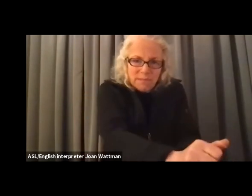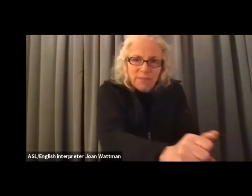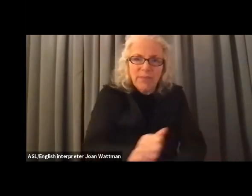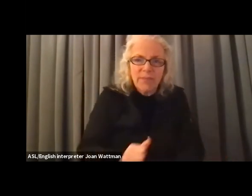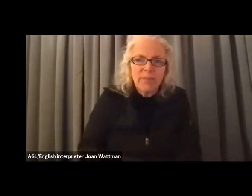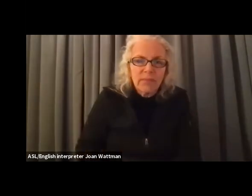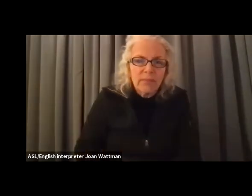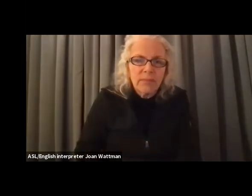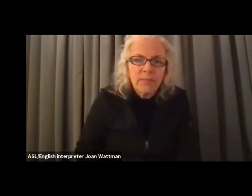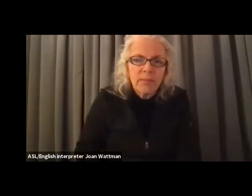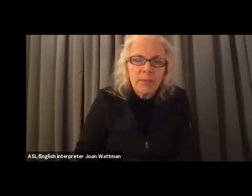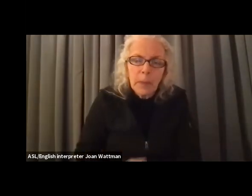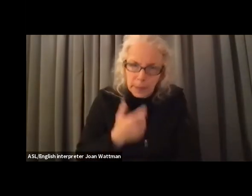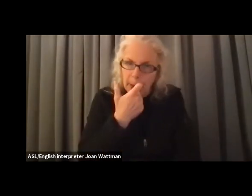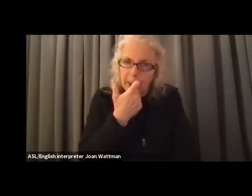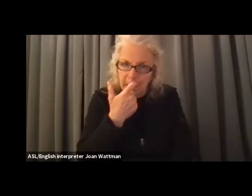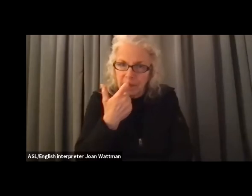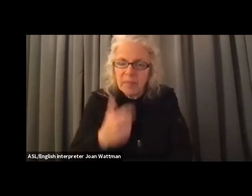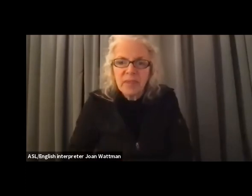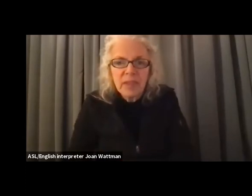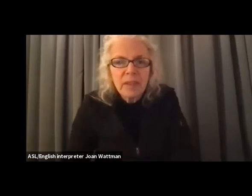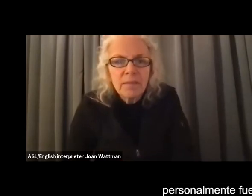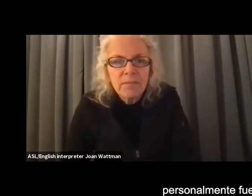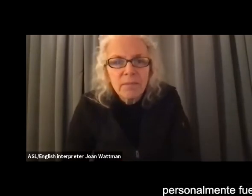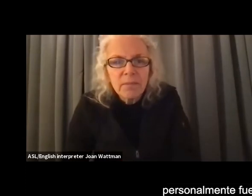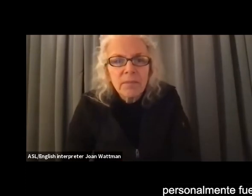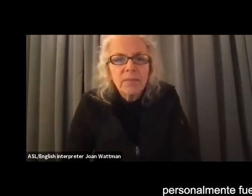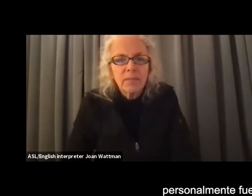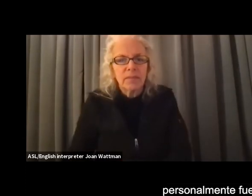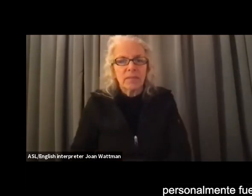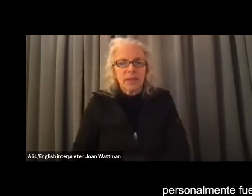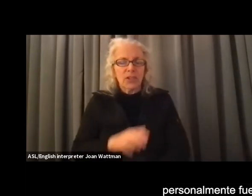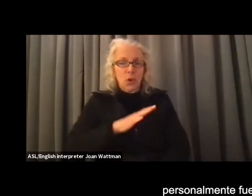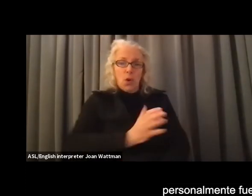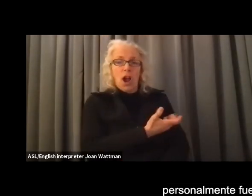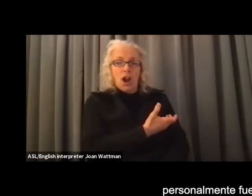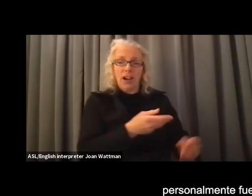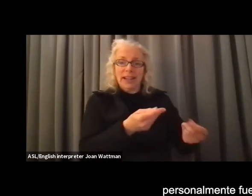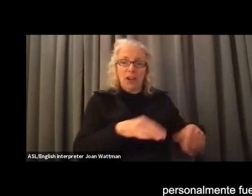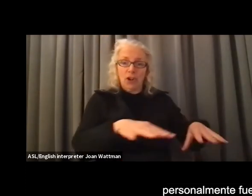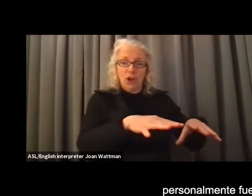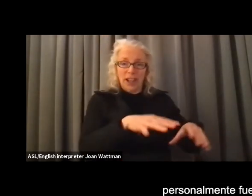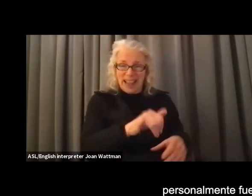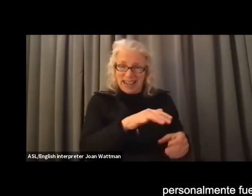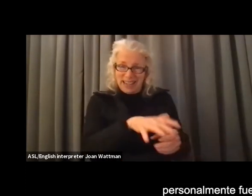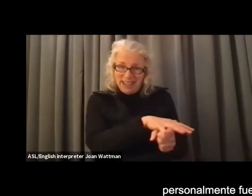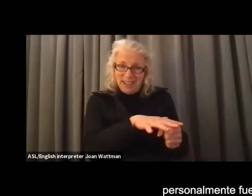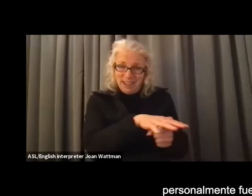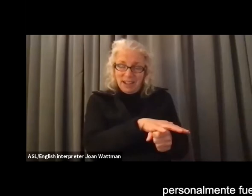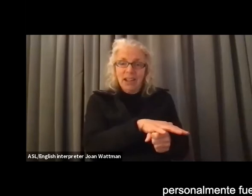Por supuesto, encontrar a esta mujer en lo personal fue maravilloso para mí, fue